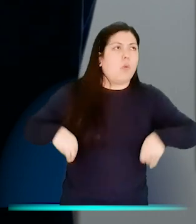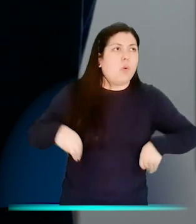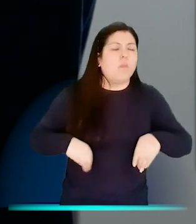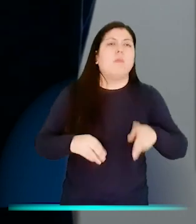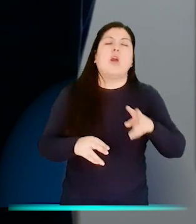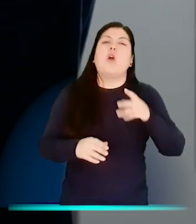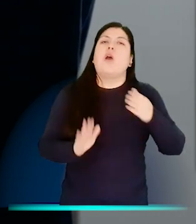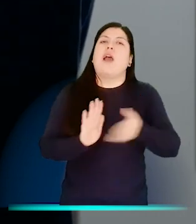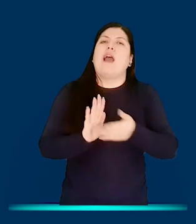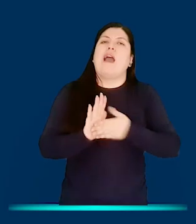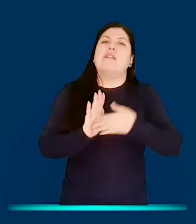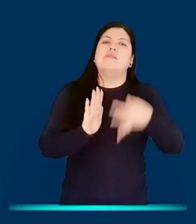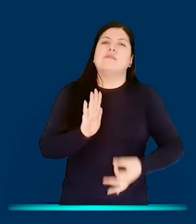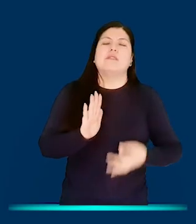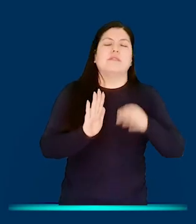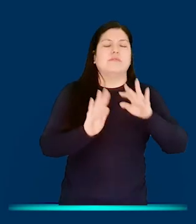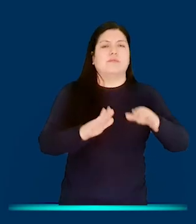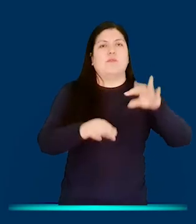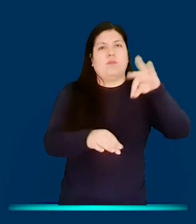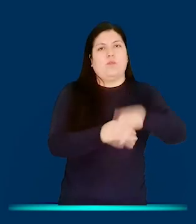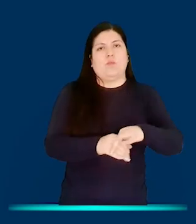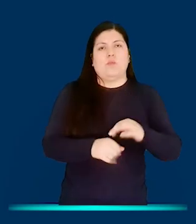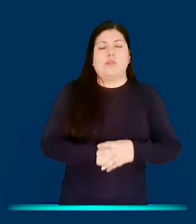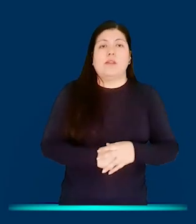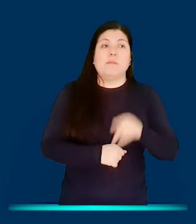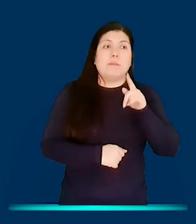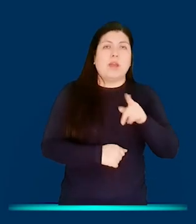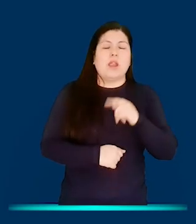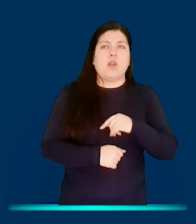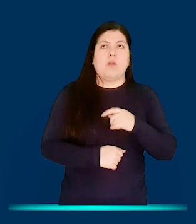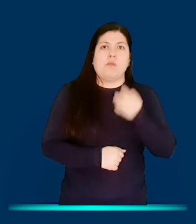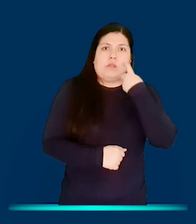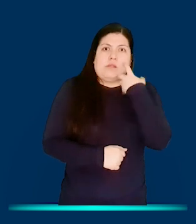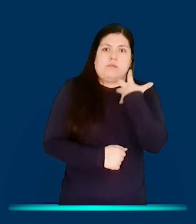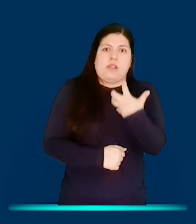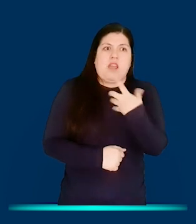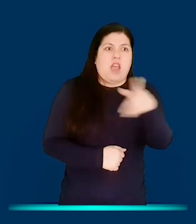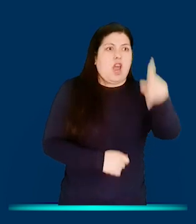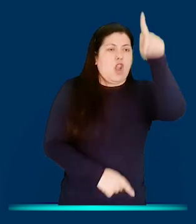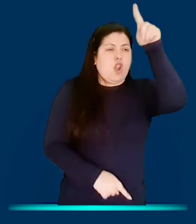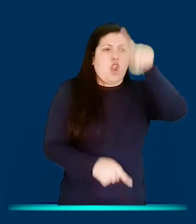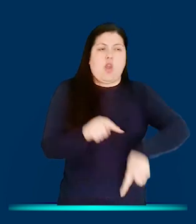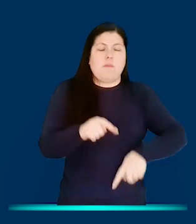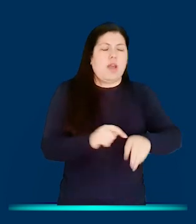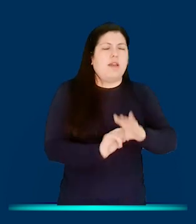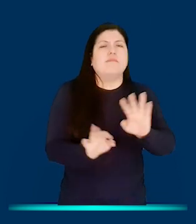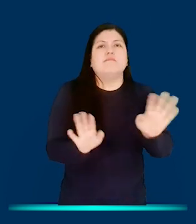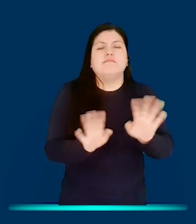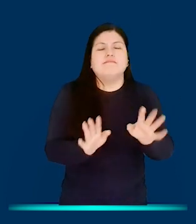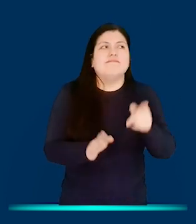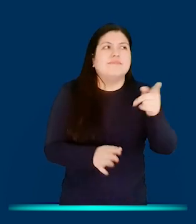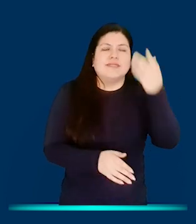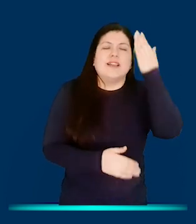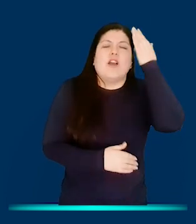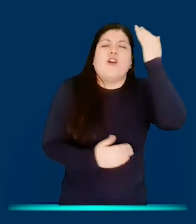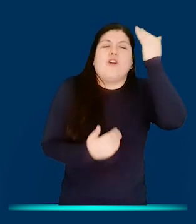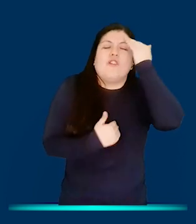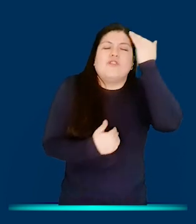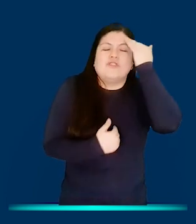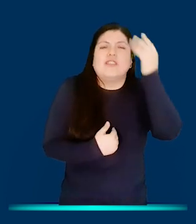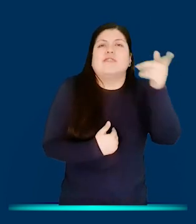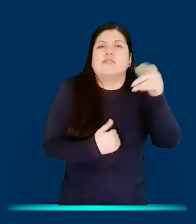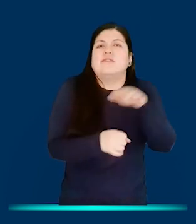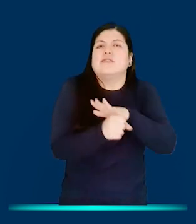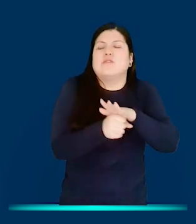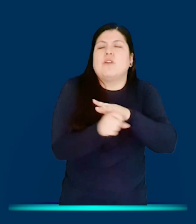un montón de fenómenos y digamos, darle garantía y transparencia a las elecciones, pero no puede ser un obstáculo, digamos, llevado al extremo